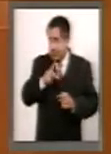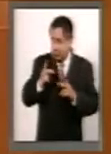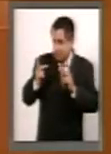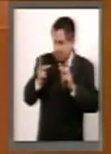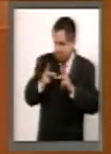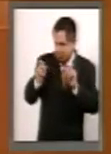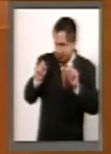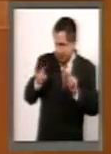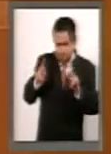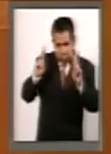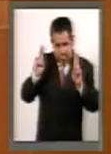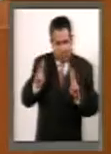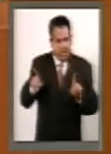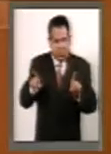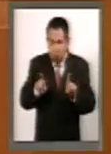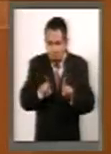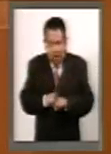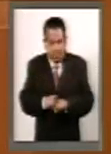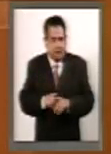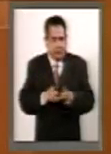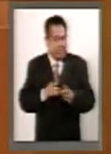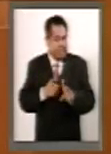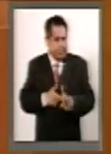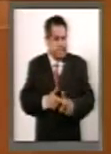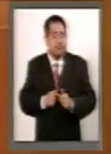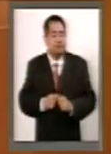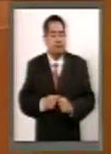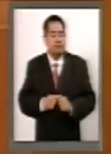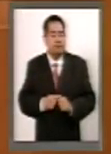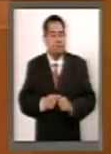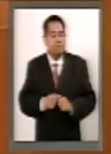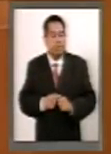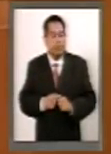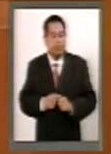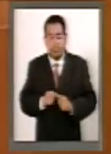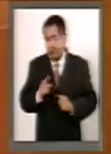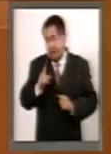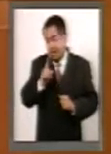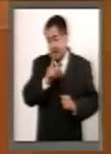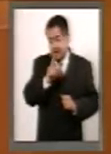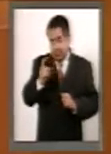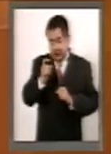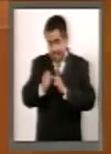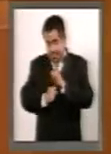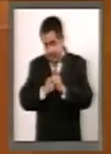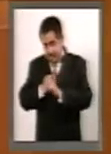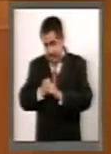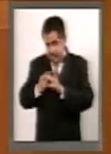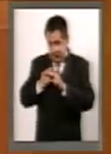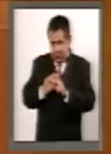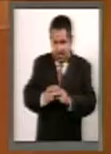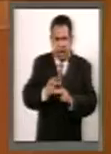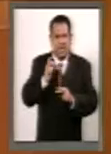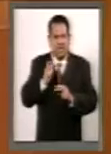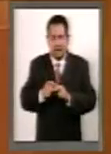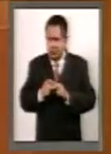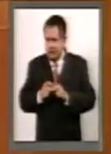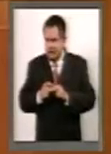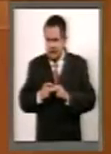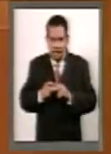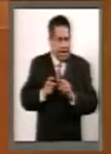y lo seremos sin duda alguna, la conmemoración de un centenario está envuelta en las coyunturas